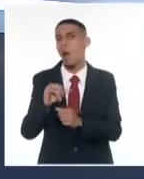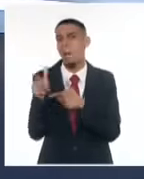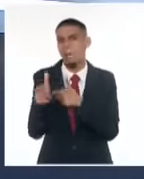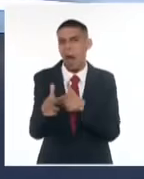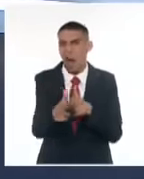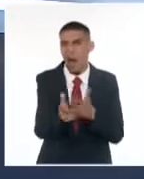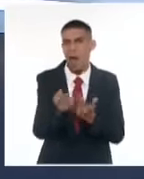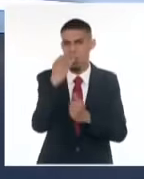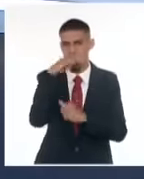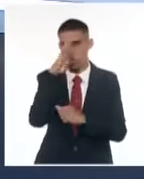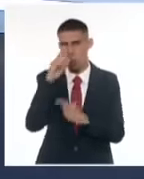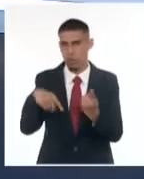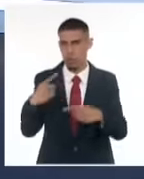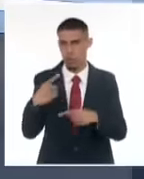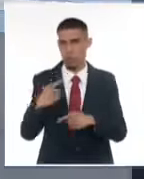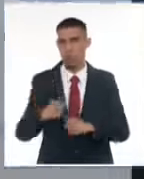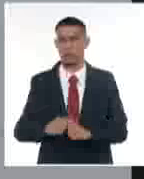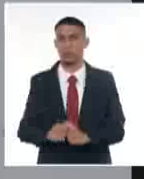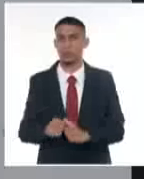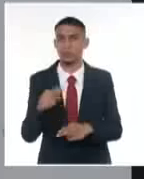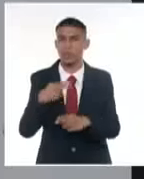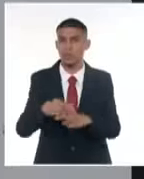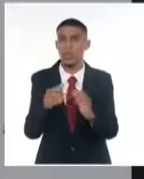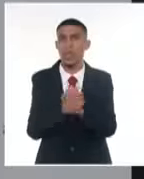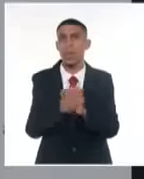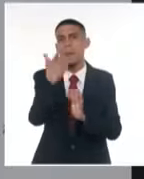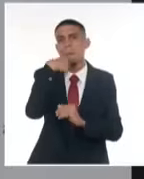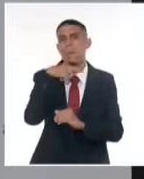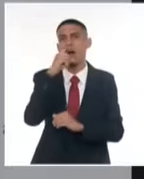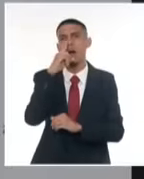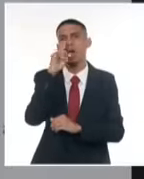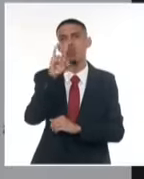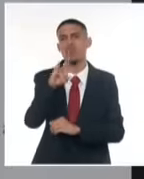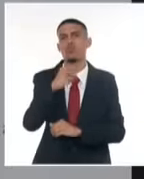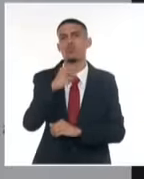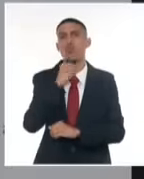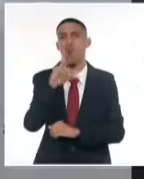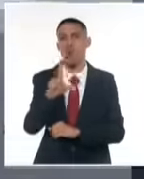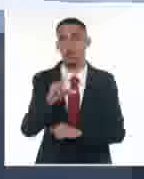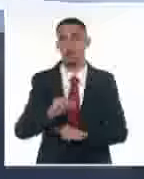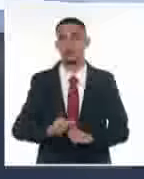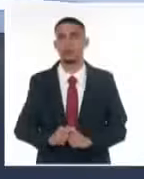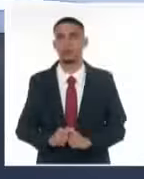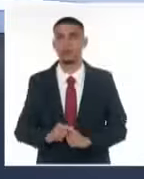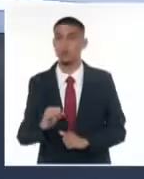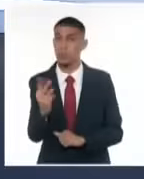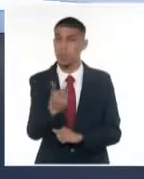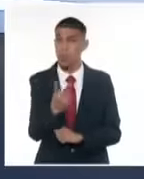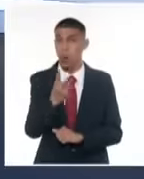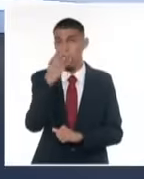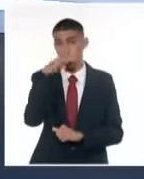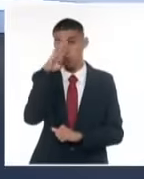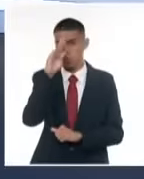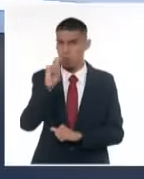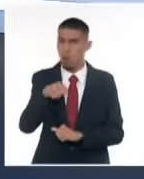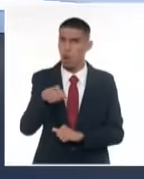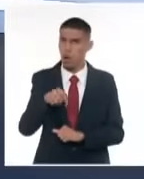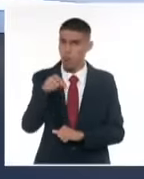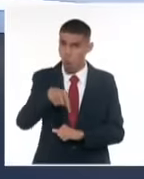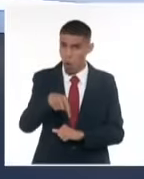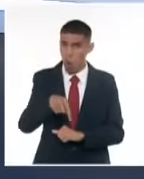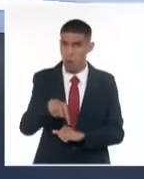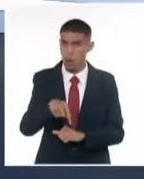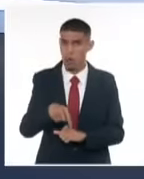agresión armada contra Cuba. Y el nombre, Manuel Milanés Pisonero. Dos cubanos que hoy se